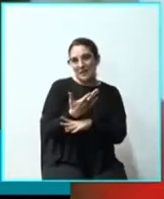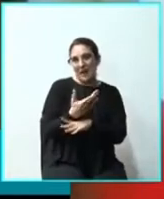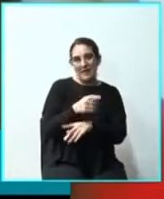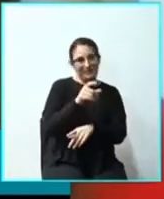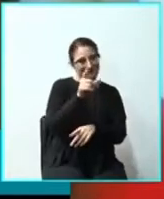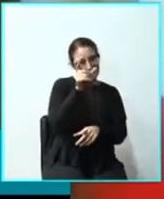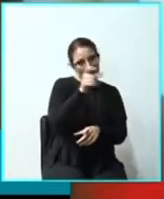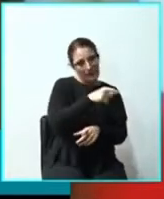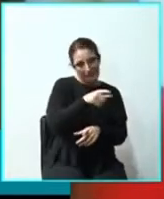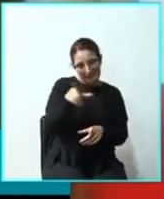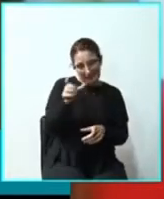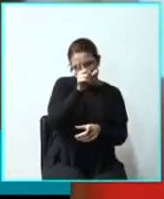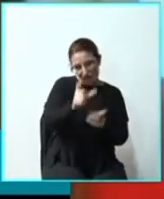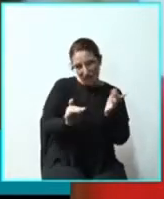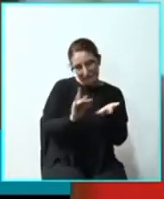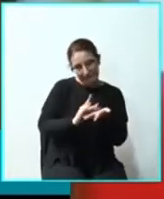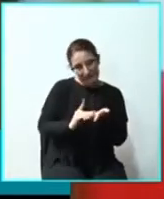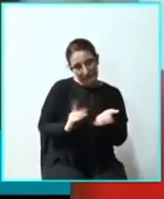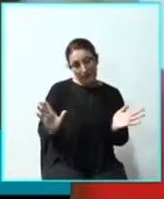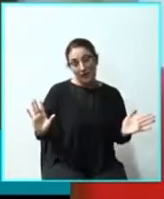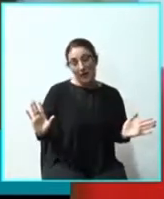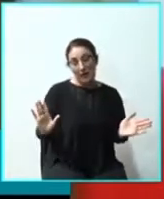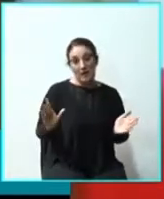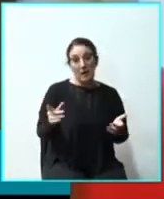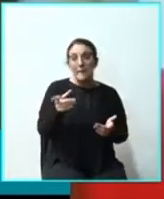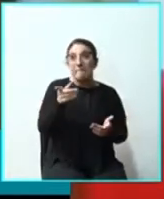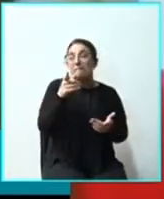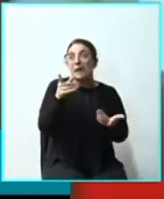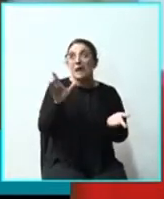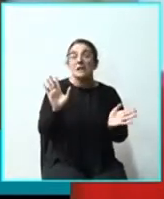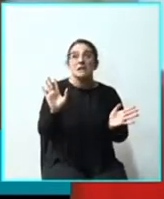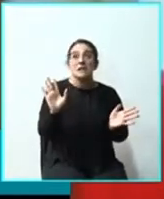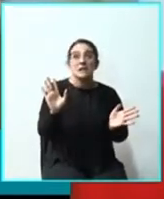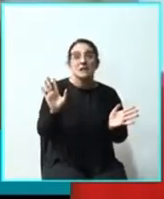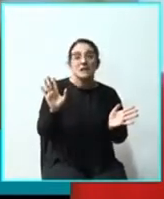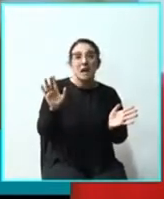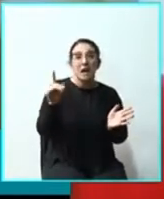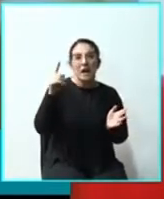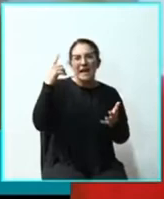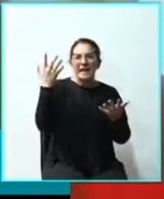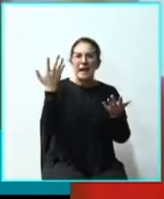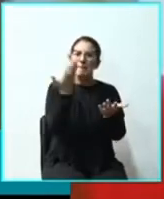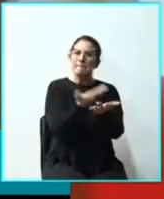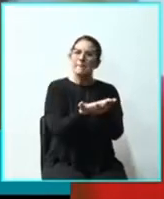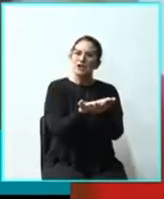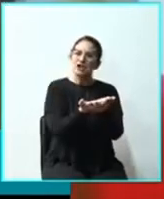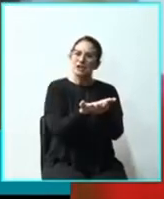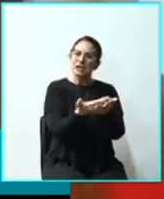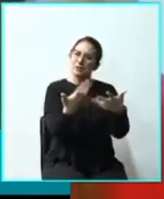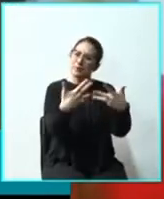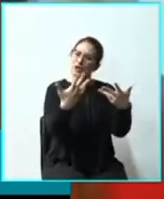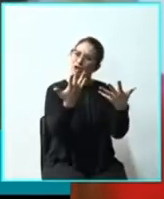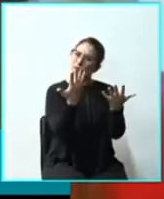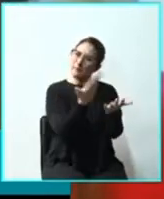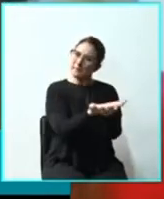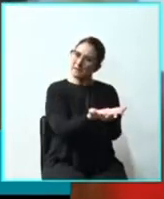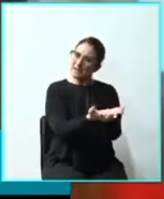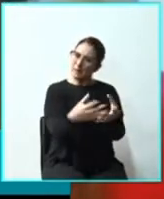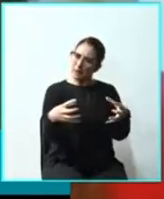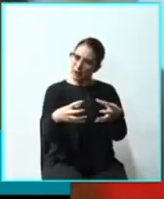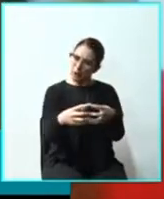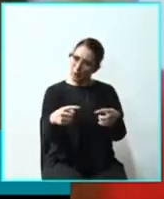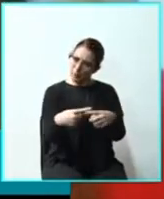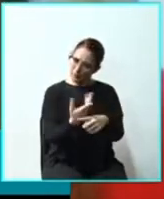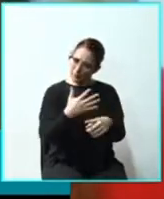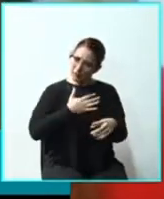y legisladoras. Parece creerse que lo que presentamos desde el Frente de Todos fue